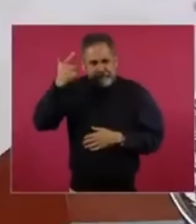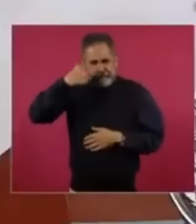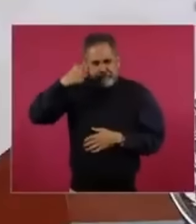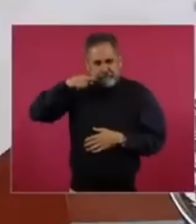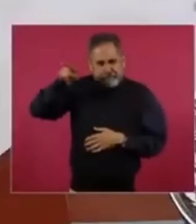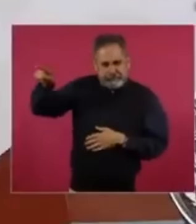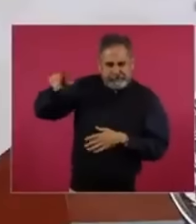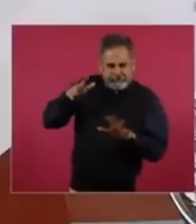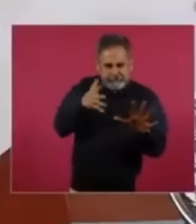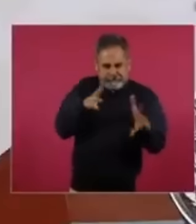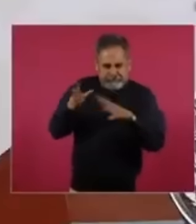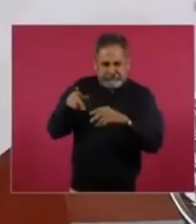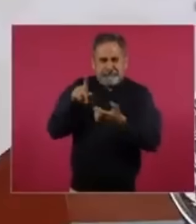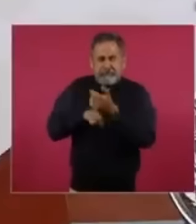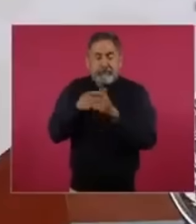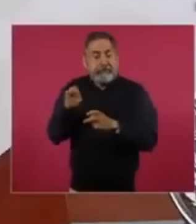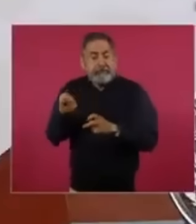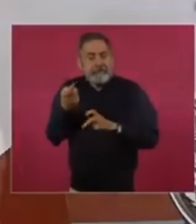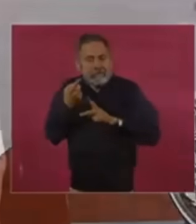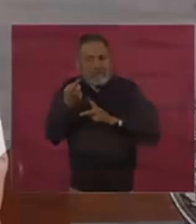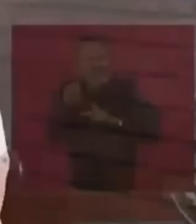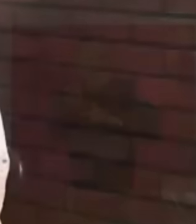8 de la noche de allá, ahí empezó.